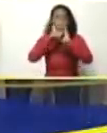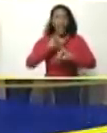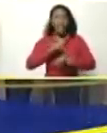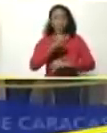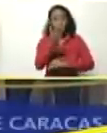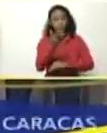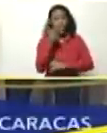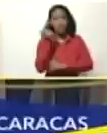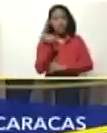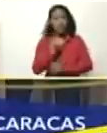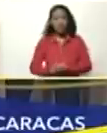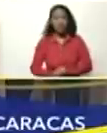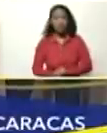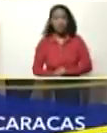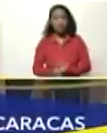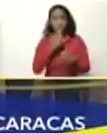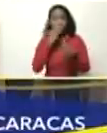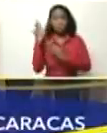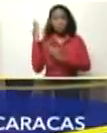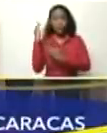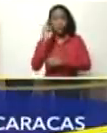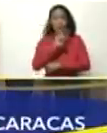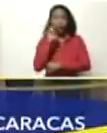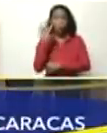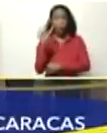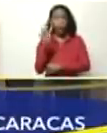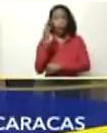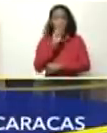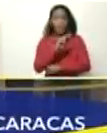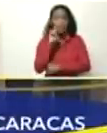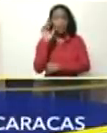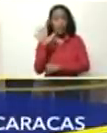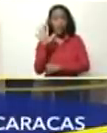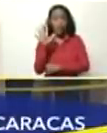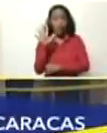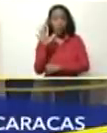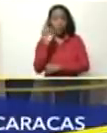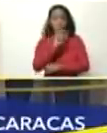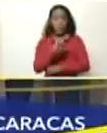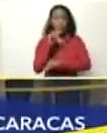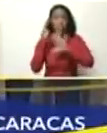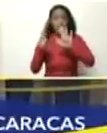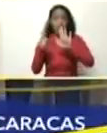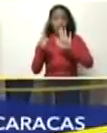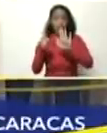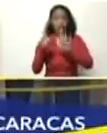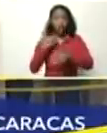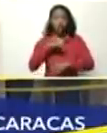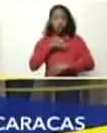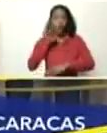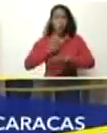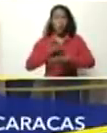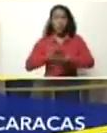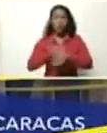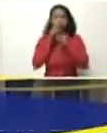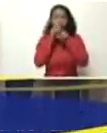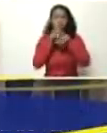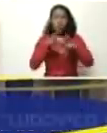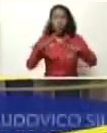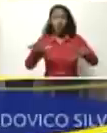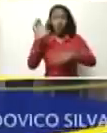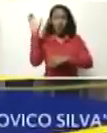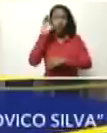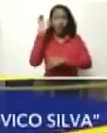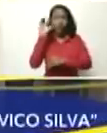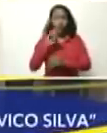usted lo decía. Y este 24, 25, 26, lo hemos pasado desplegado en